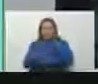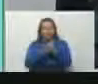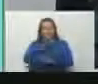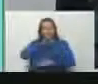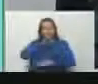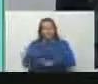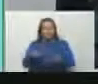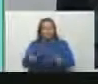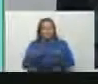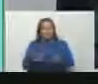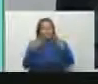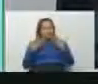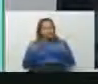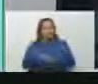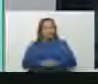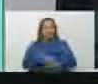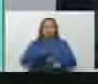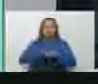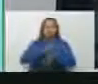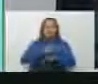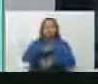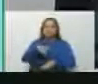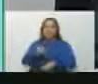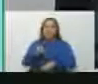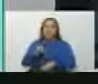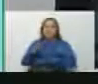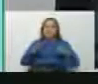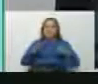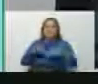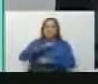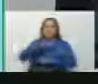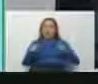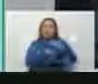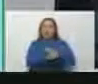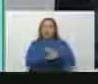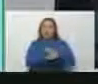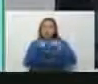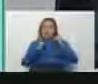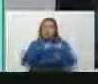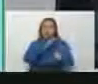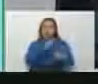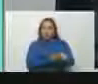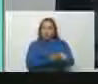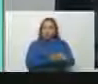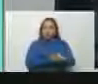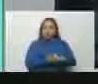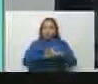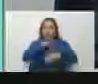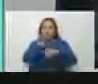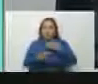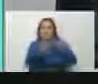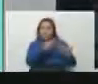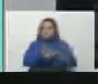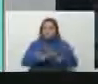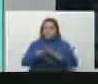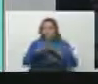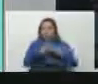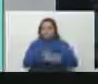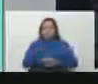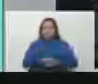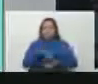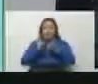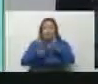la historia insurgente. ¿Por qué nosotros tenemos tanto miedo de modificar drásticamente nuestro pensa o nuestro programa de estudio cuando